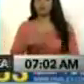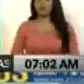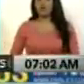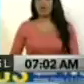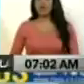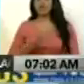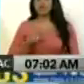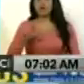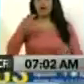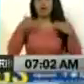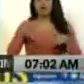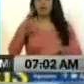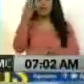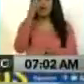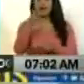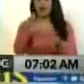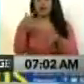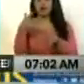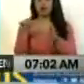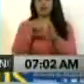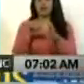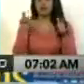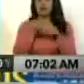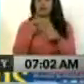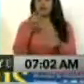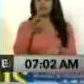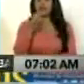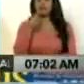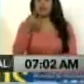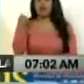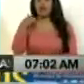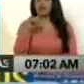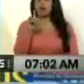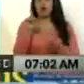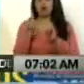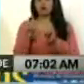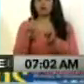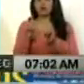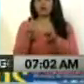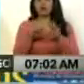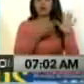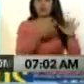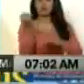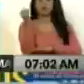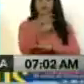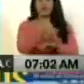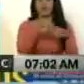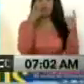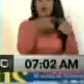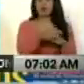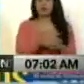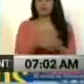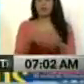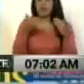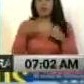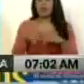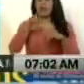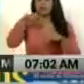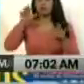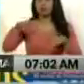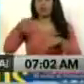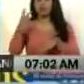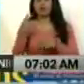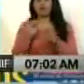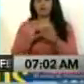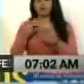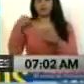batallón de Guillén. Eso fue aquí en Caracas. Y están los resultados del día de ayer. 11-9, Cardenales le ganó a Tiburones. Águilas del Zulia salió de perdedor. Tenía 2 derrotas en